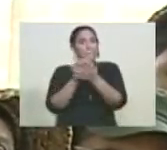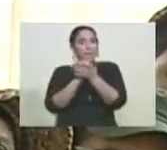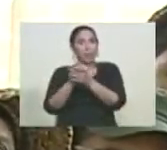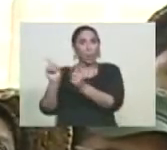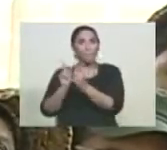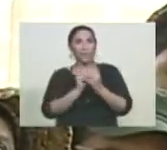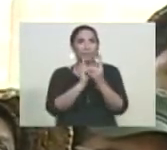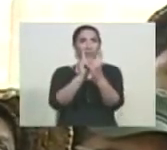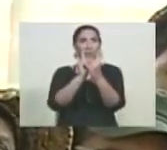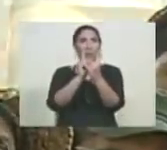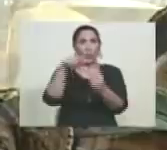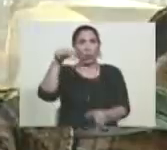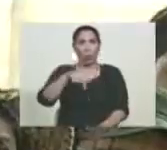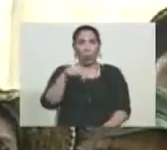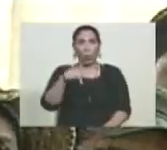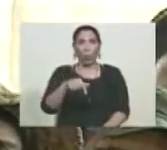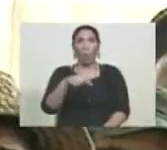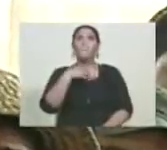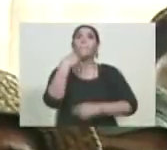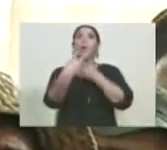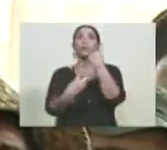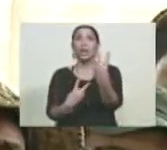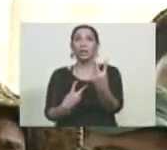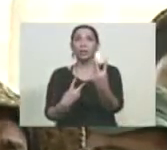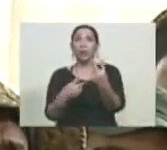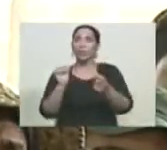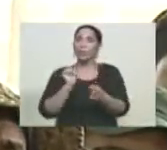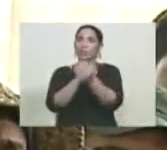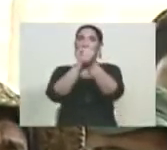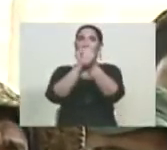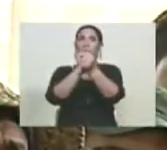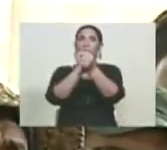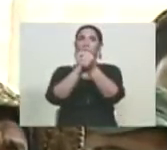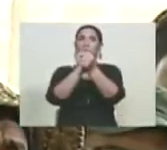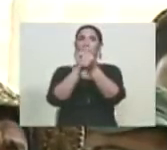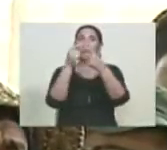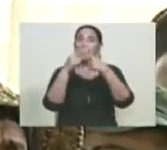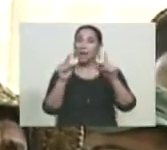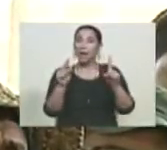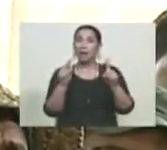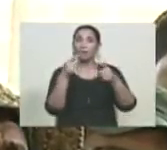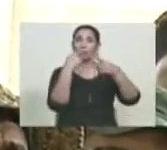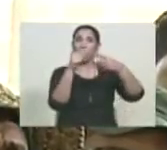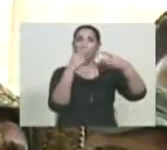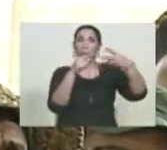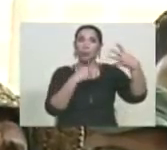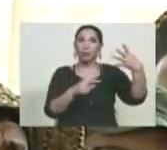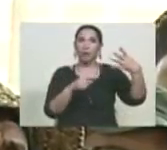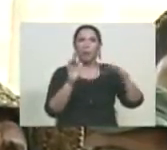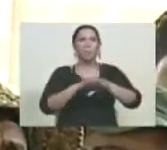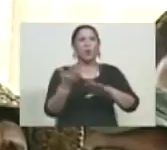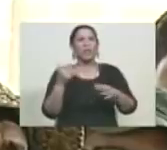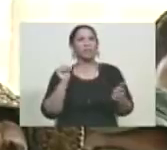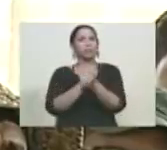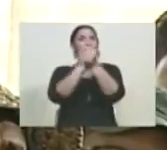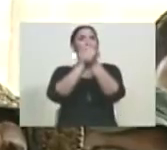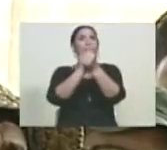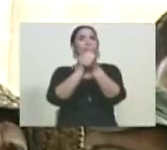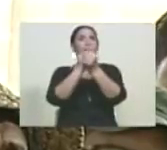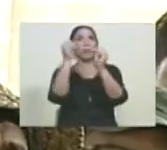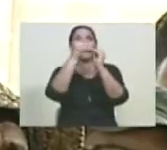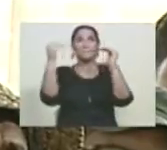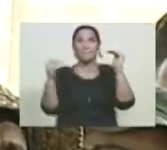Uno de ellos hoy aquí, que es su vocero, fue detenido. Pero esos casos, ¿por qué son detenidos? Porque están bajo los